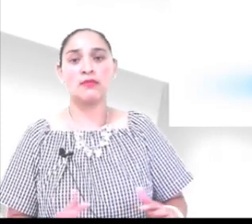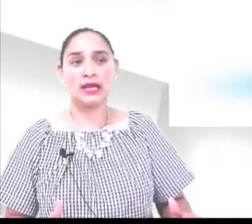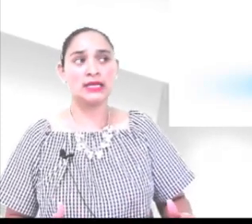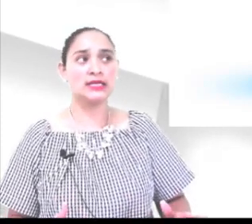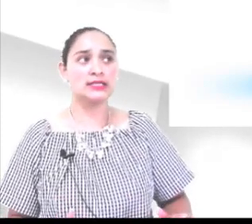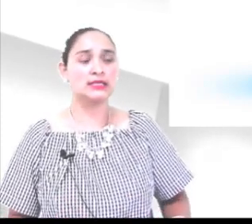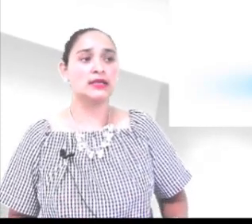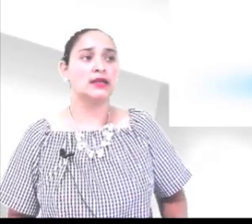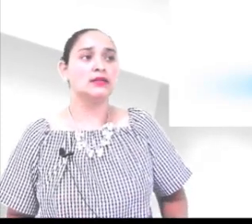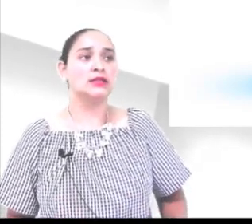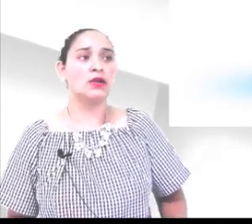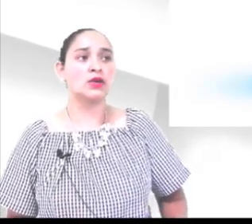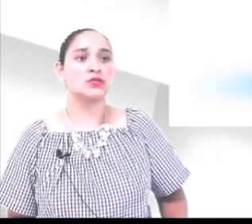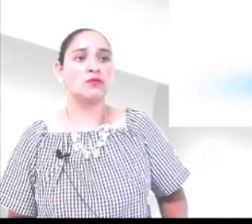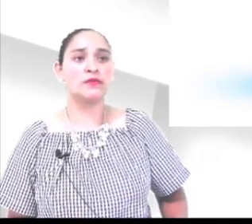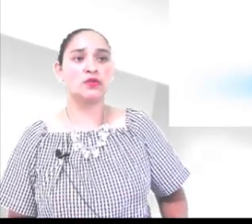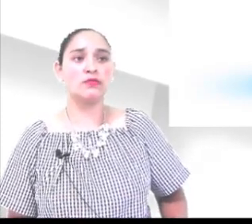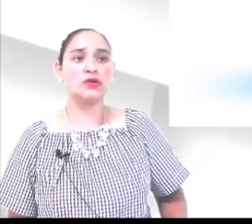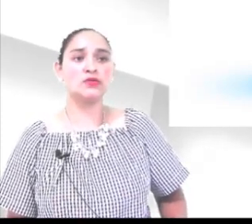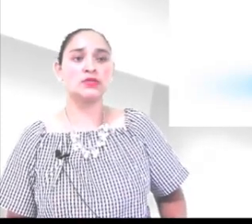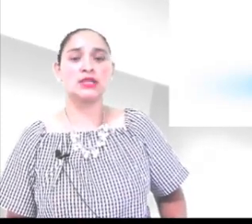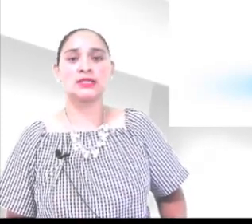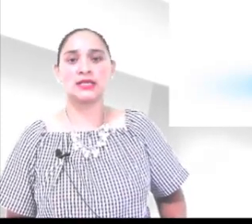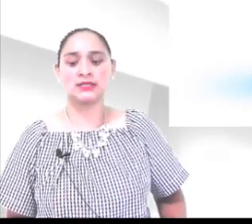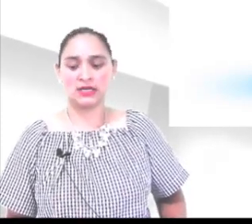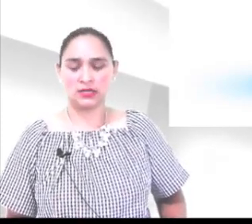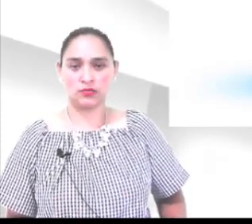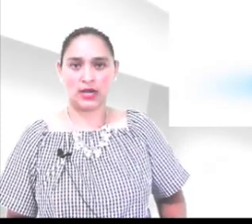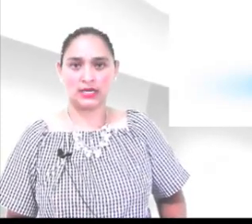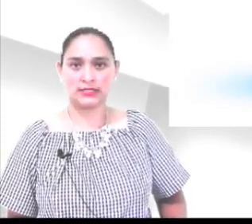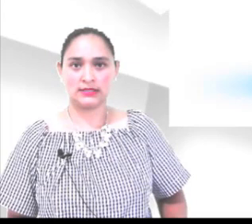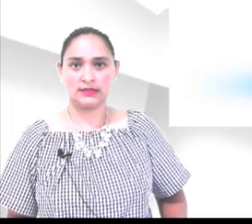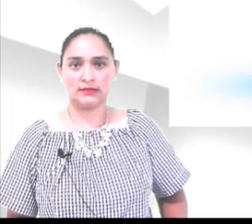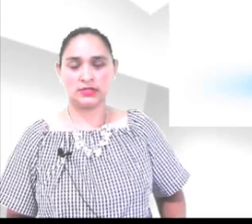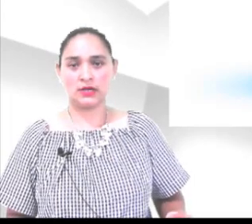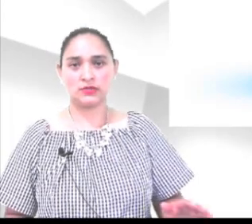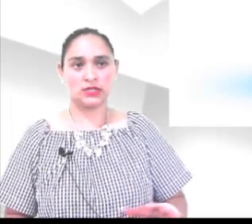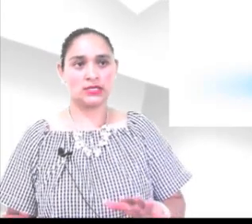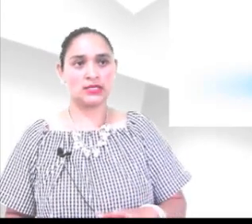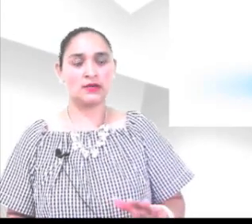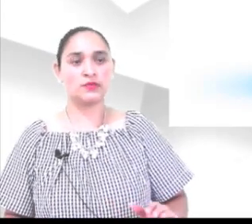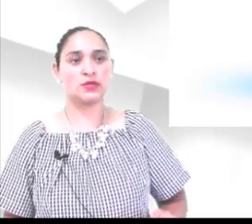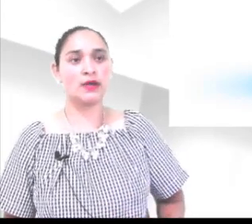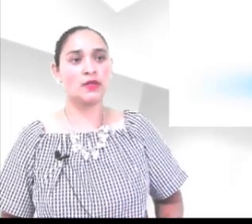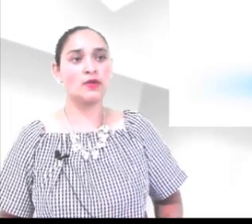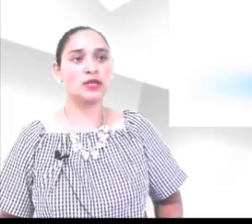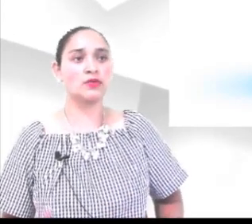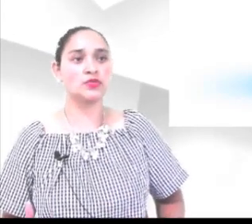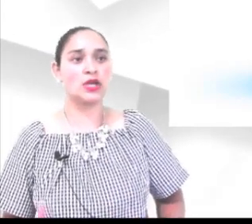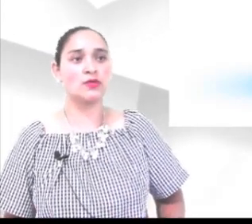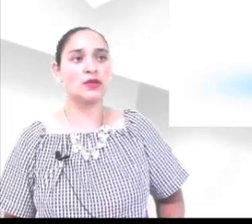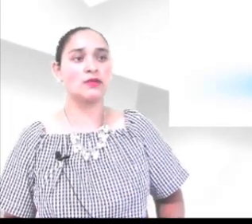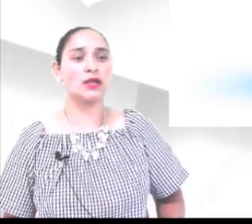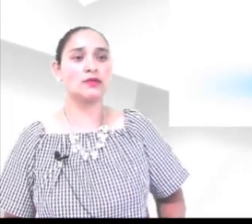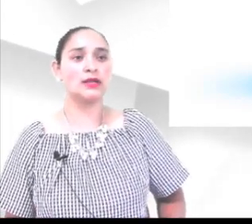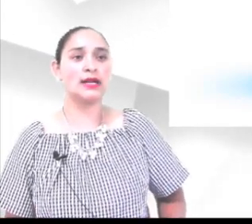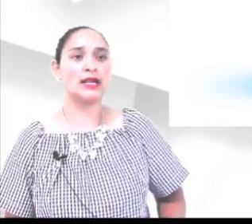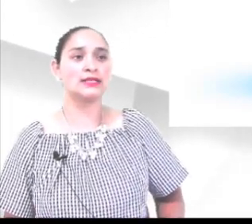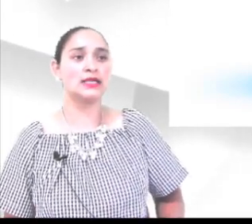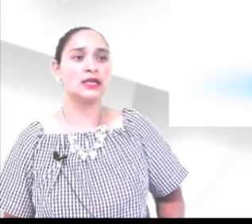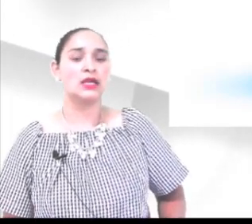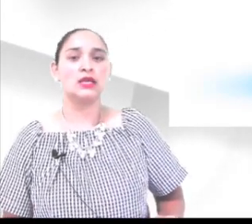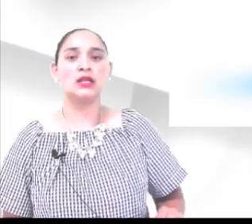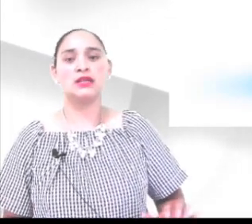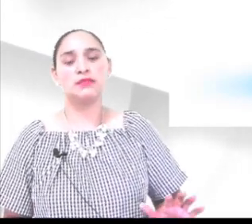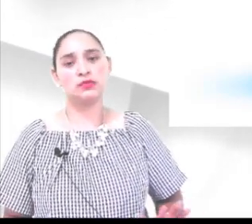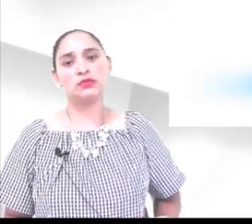o imágenes de lo que son fenómenos y desastres naturales. Ya ustedes han observado, han escuchado a lo largo de la